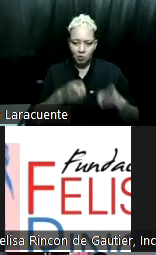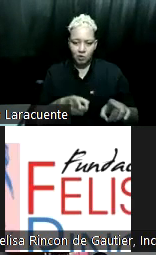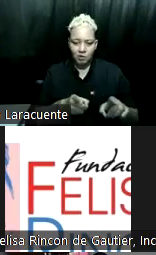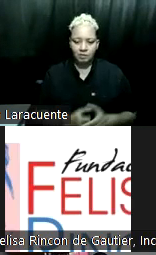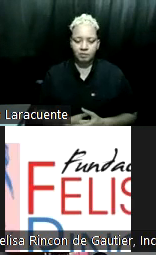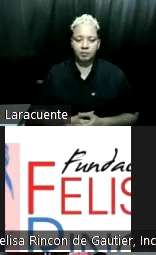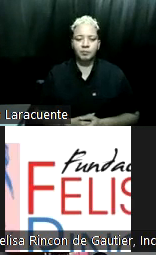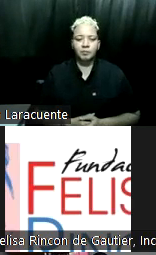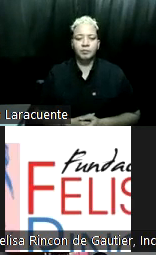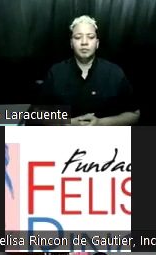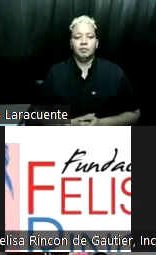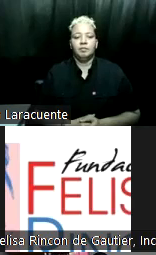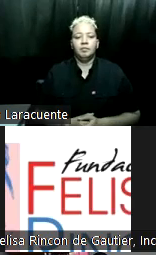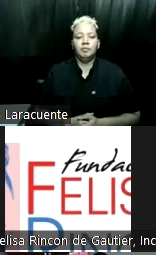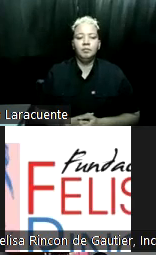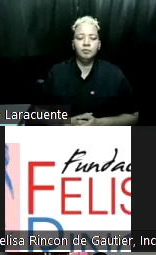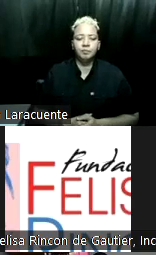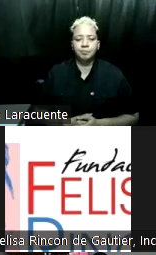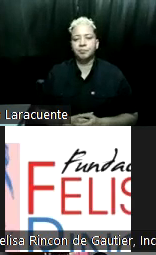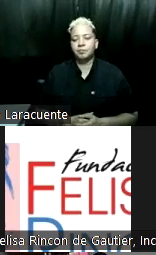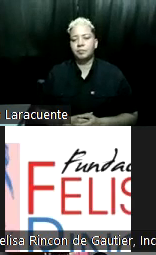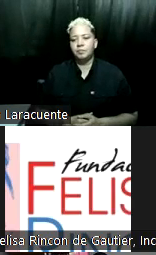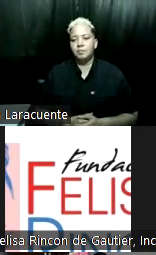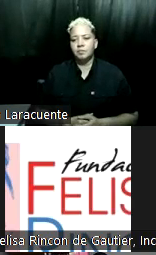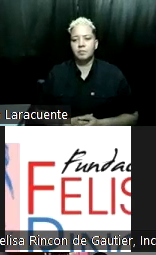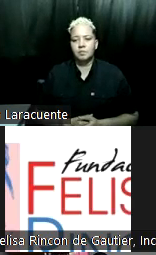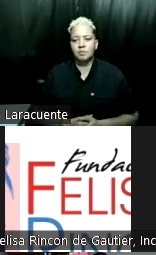en esa facilidad.